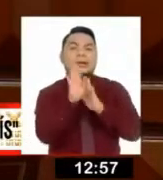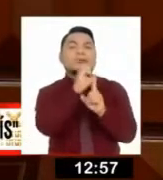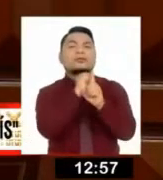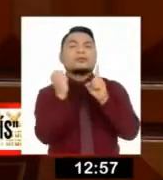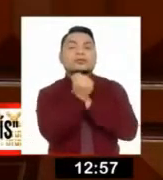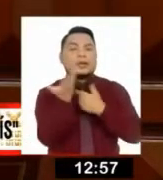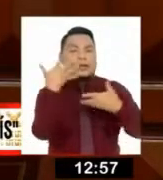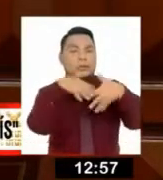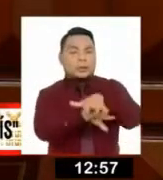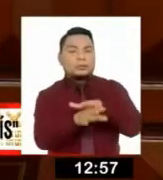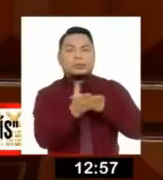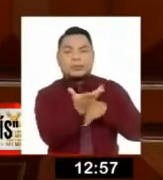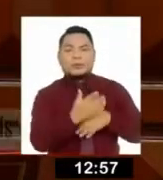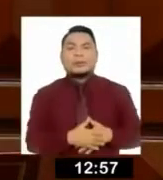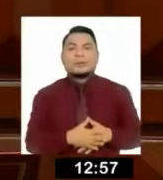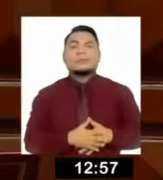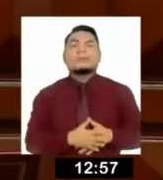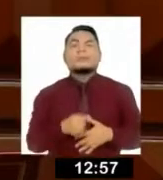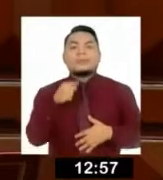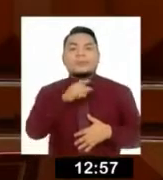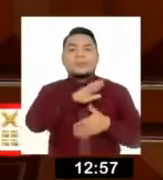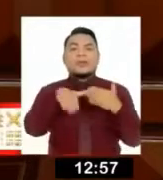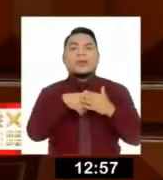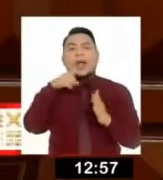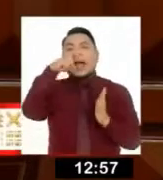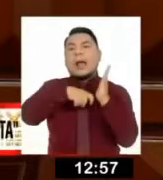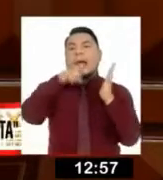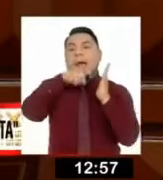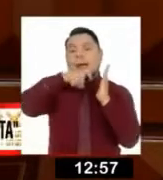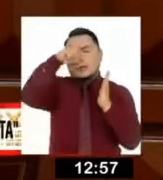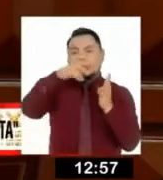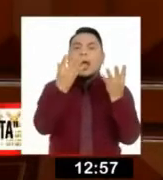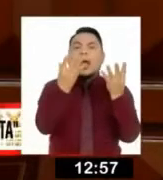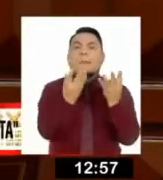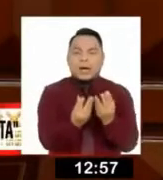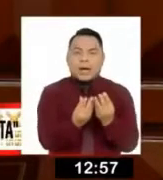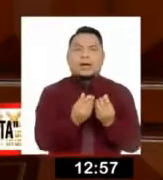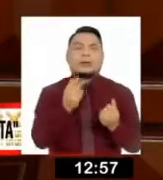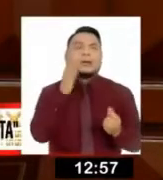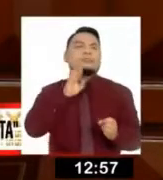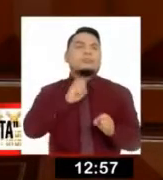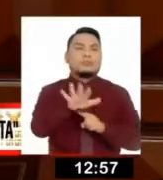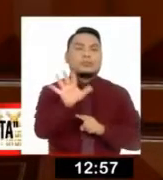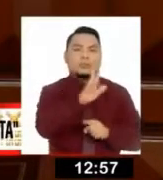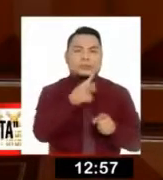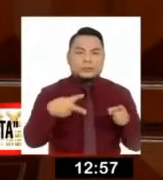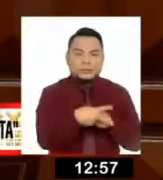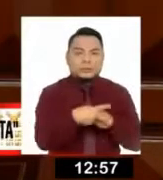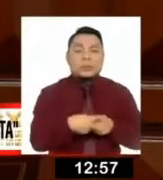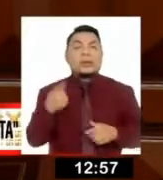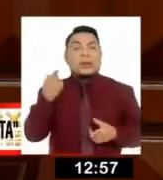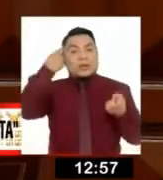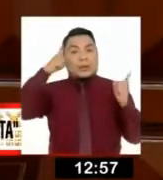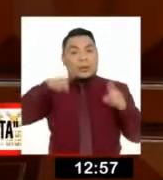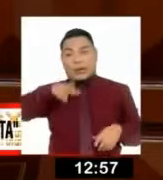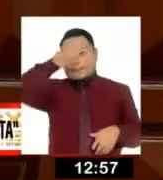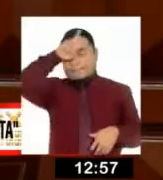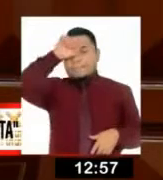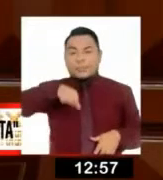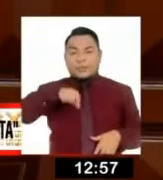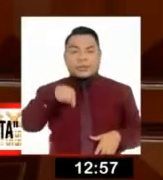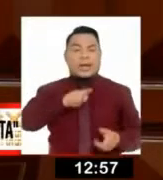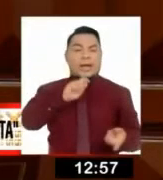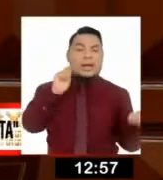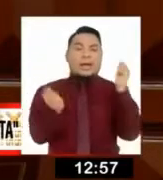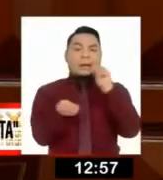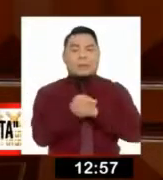socialmente inclusiva, baja en carbono. Estamos totalmente de acuerdo que el Perú se convierta en un